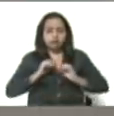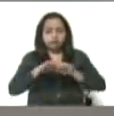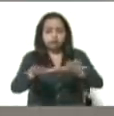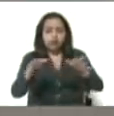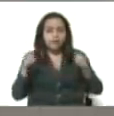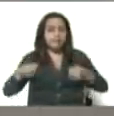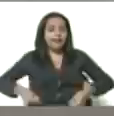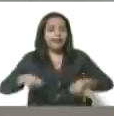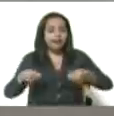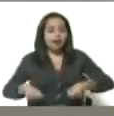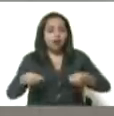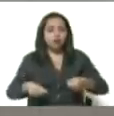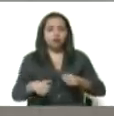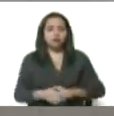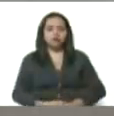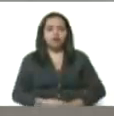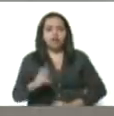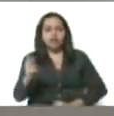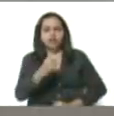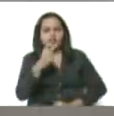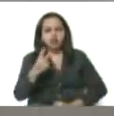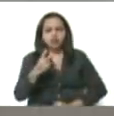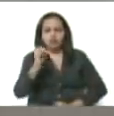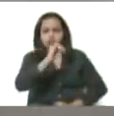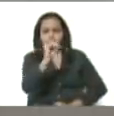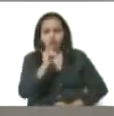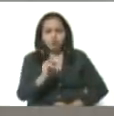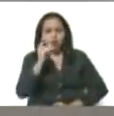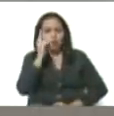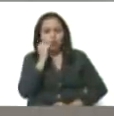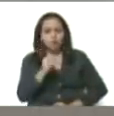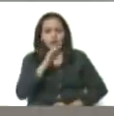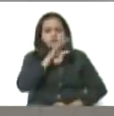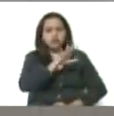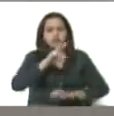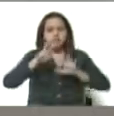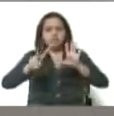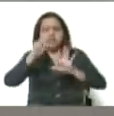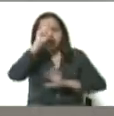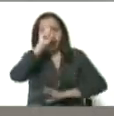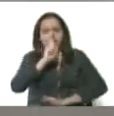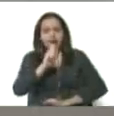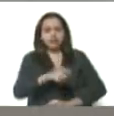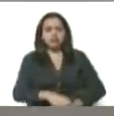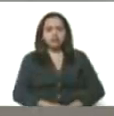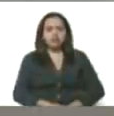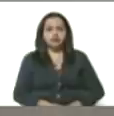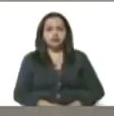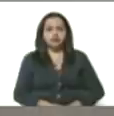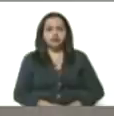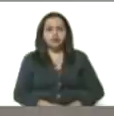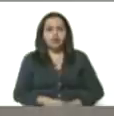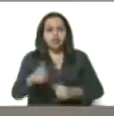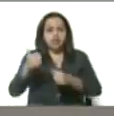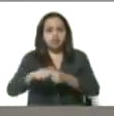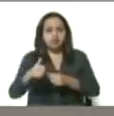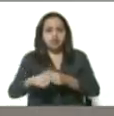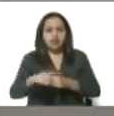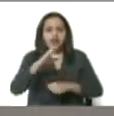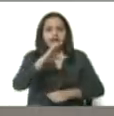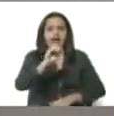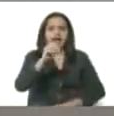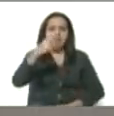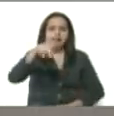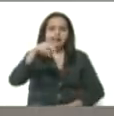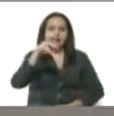las pulgas. El segundo del estado Zulia es un hombre de 57 años del municipio Cañada de